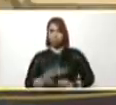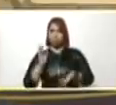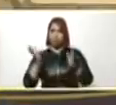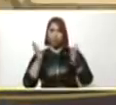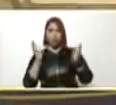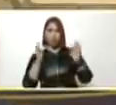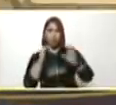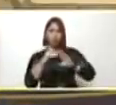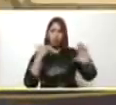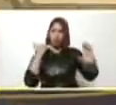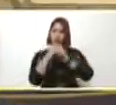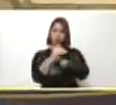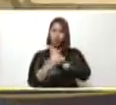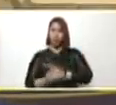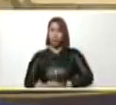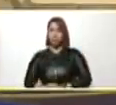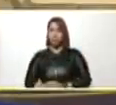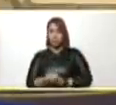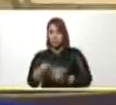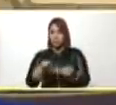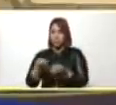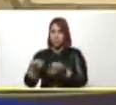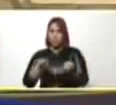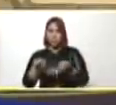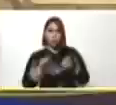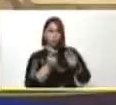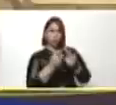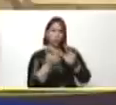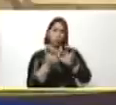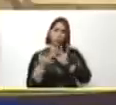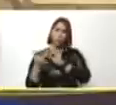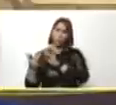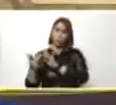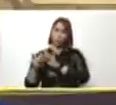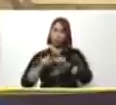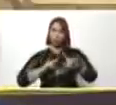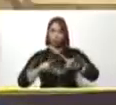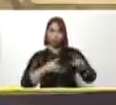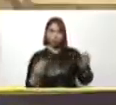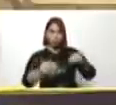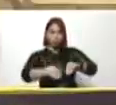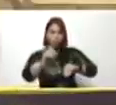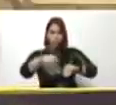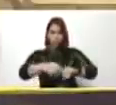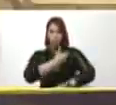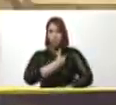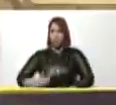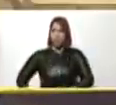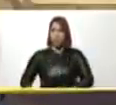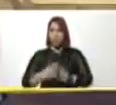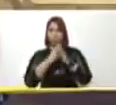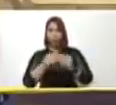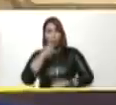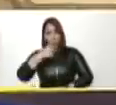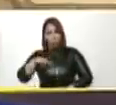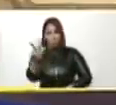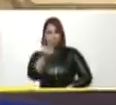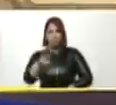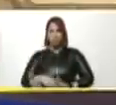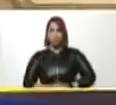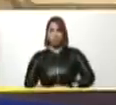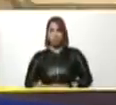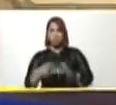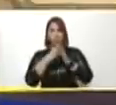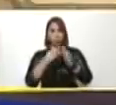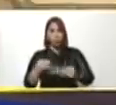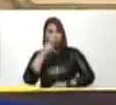intercambiarnos mensajes, coordinarnos y actuar en conjunto, pues. Soy presidente de todos los venezolanos, de